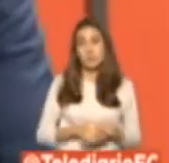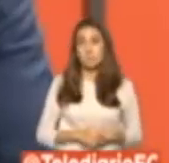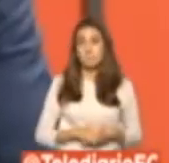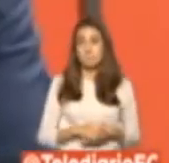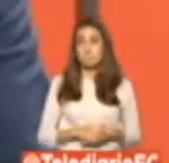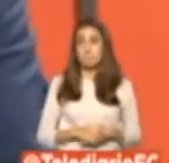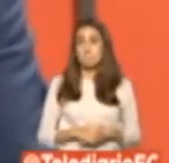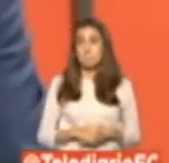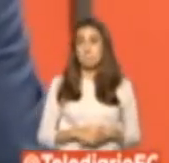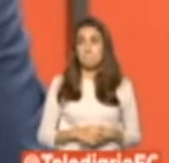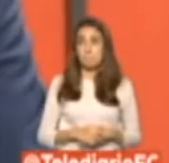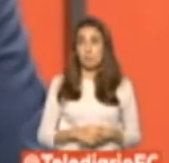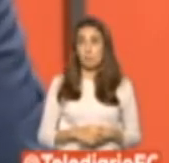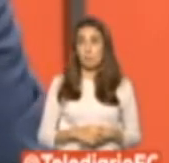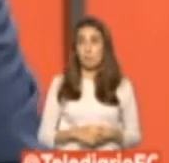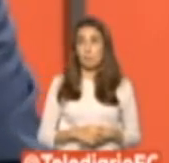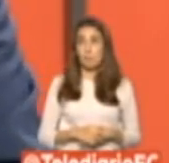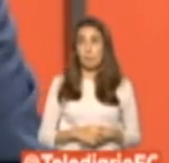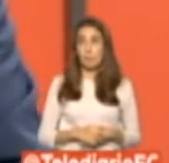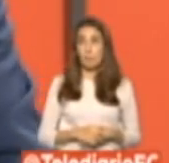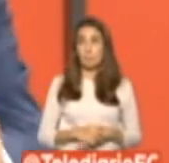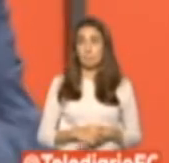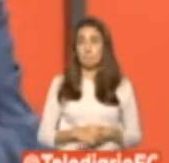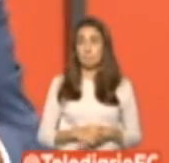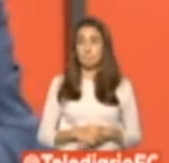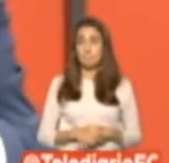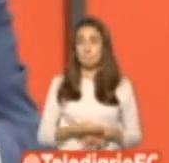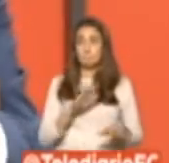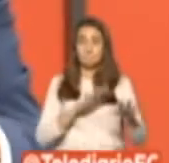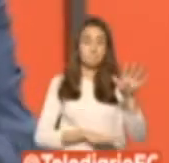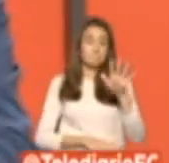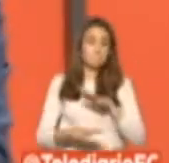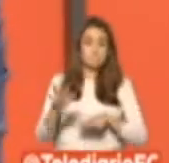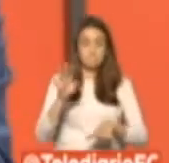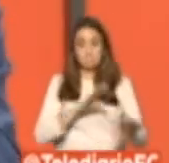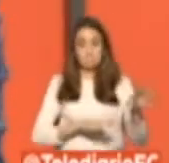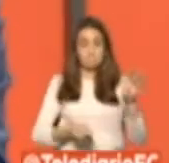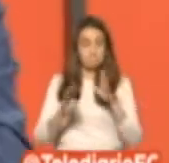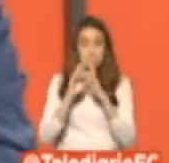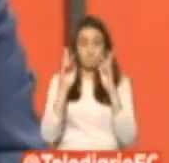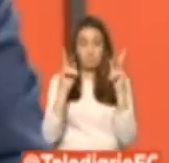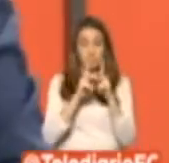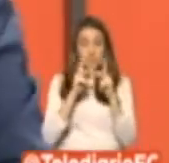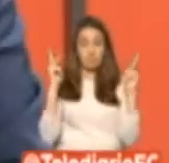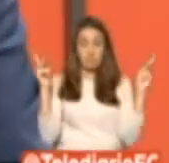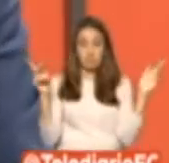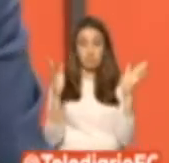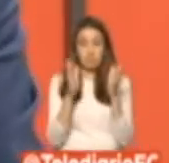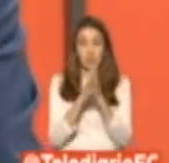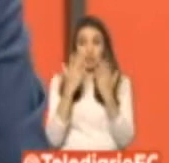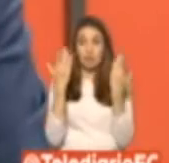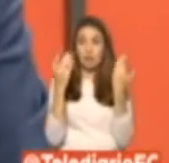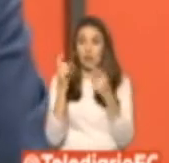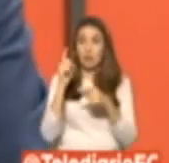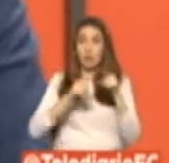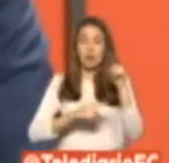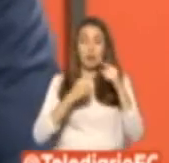pues, y que se empiece a cotizar en bolsa, apuestan periódicamente